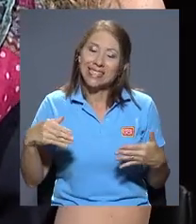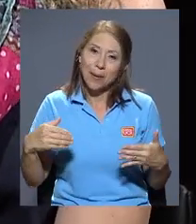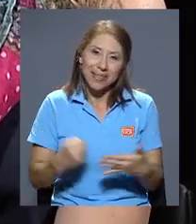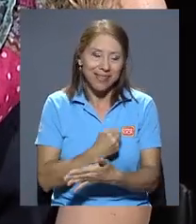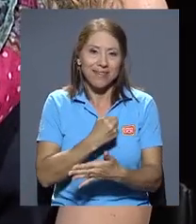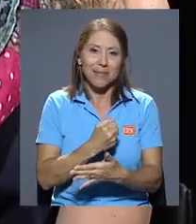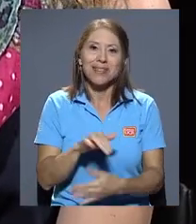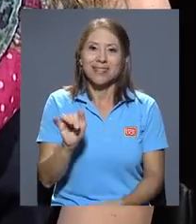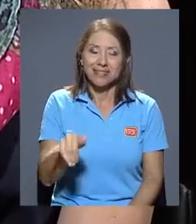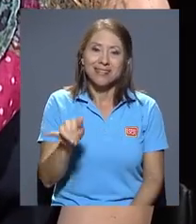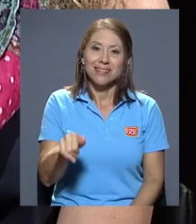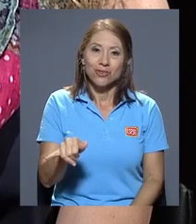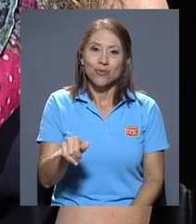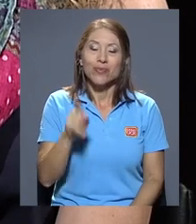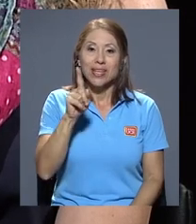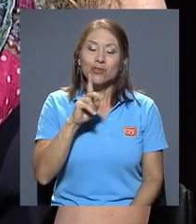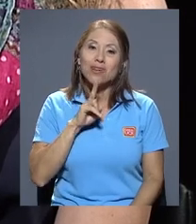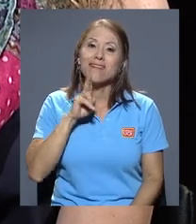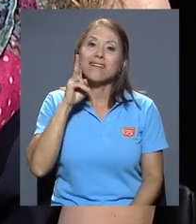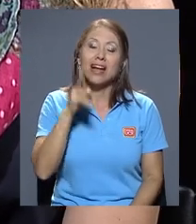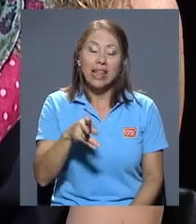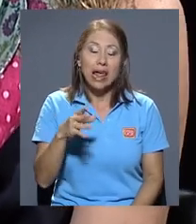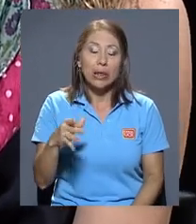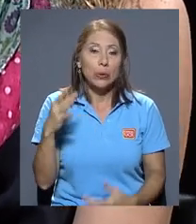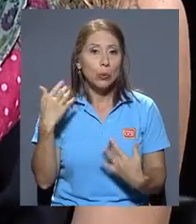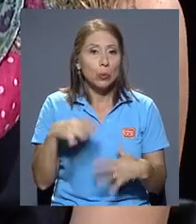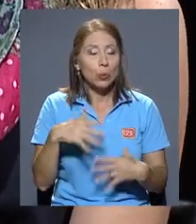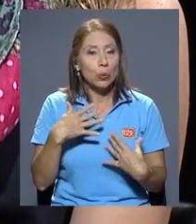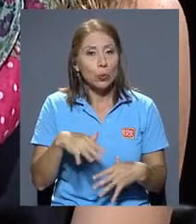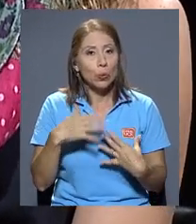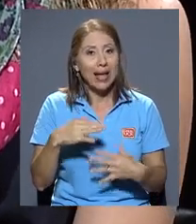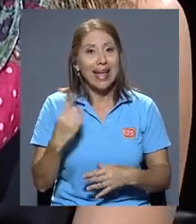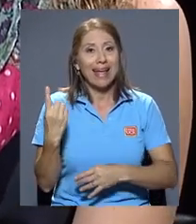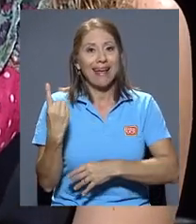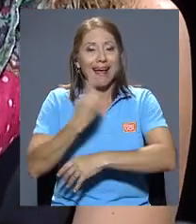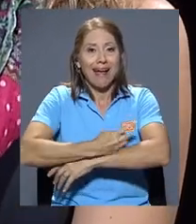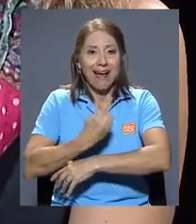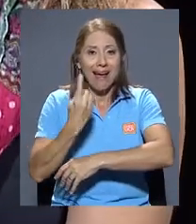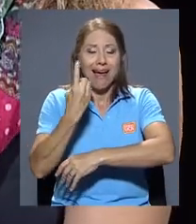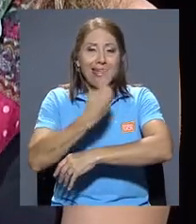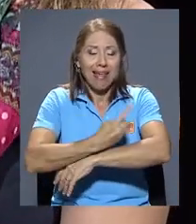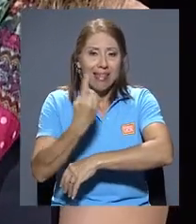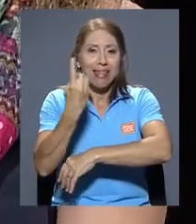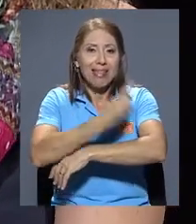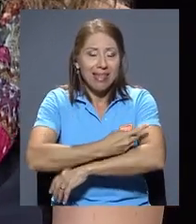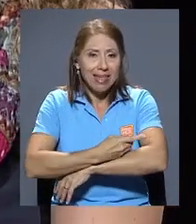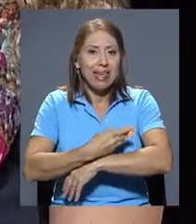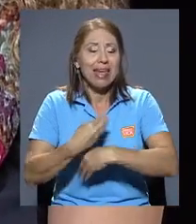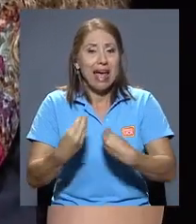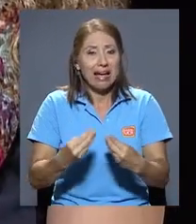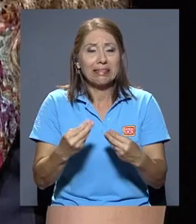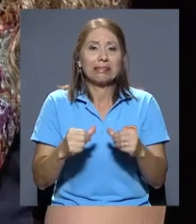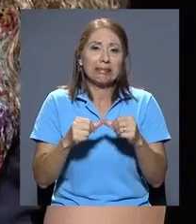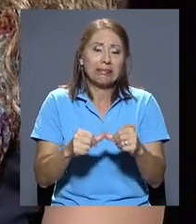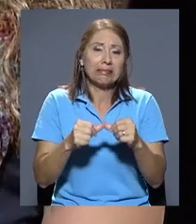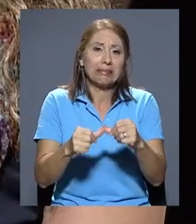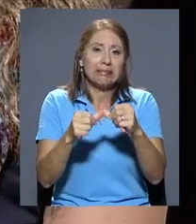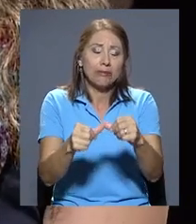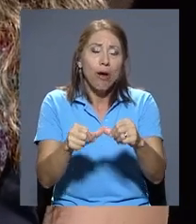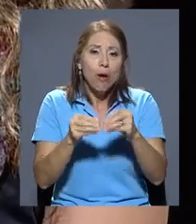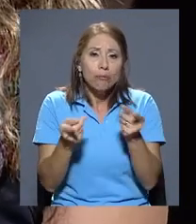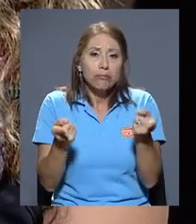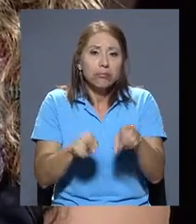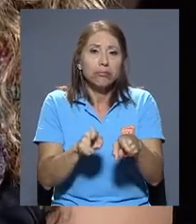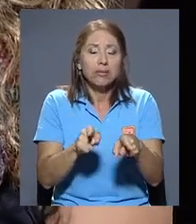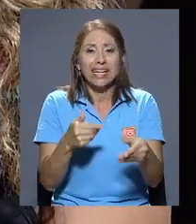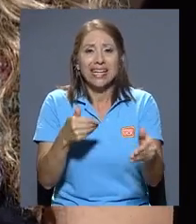es una realidad avasalladora que cada día se vuelve más inexorable en casi todos los países del mundo, ¿verdad? Y que ya empezamos